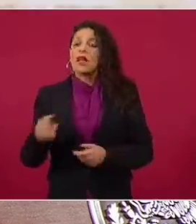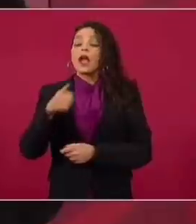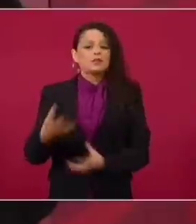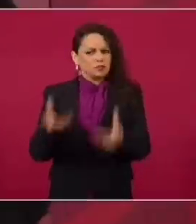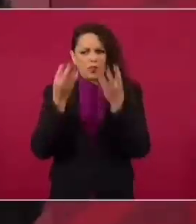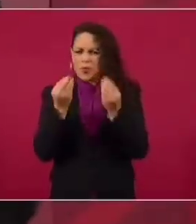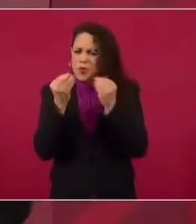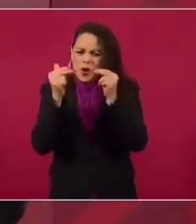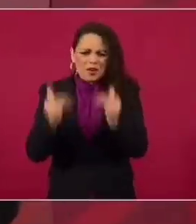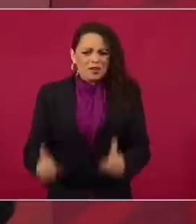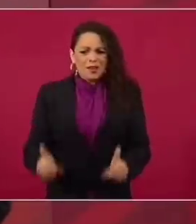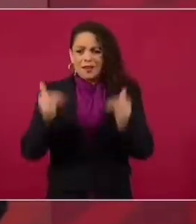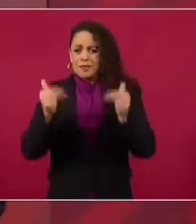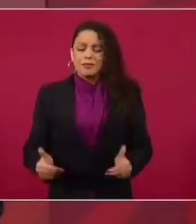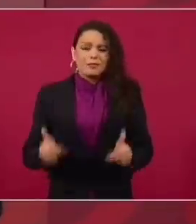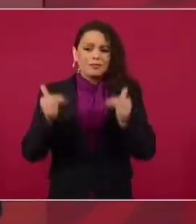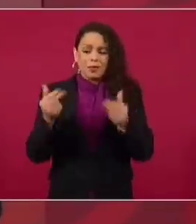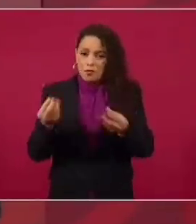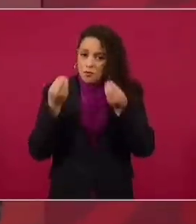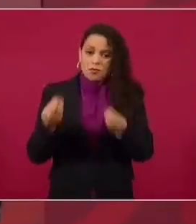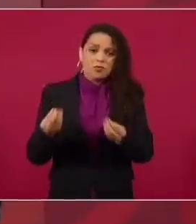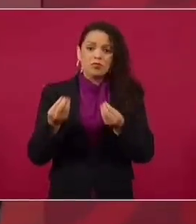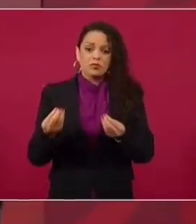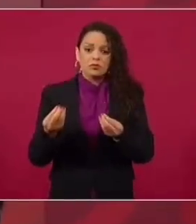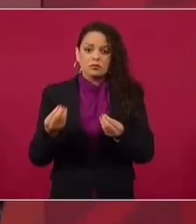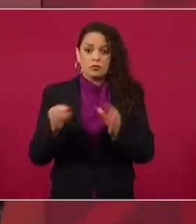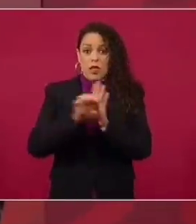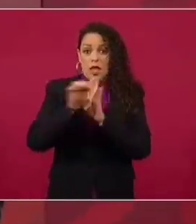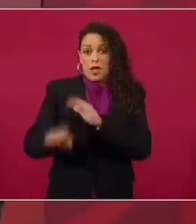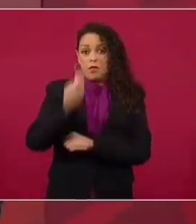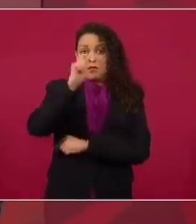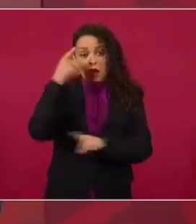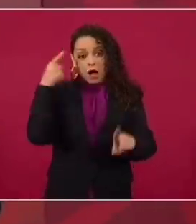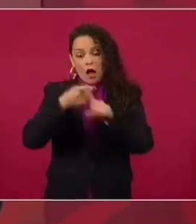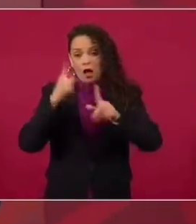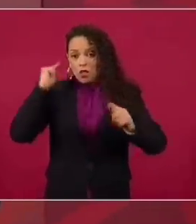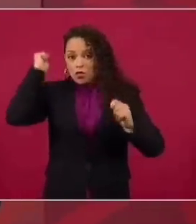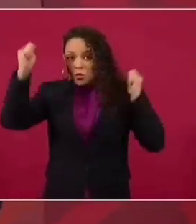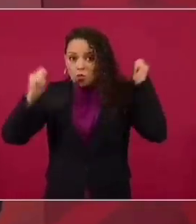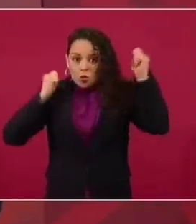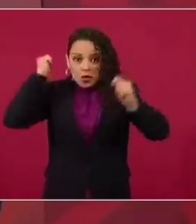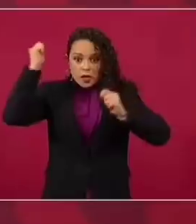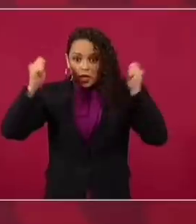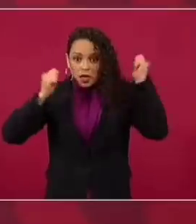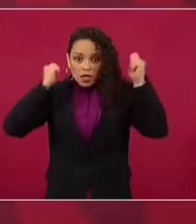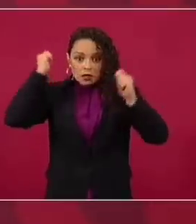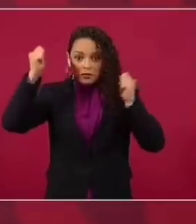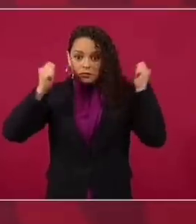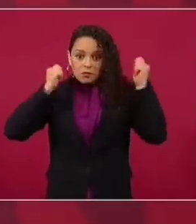muchos negocios. En el caso del turismo, Diana Rivera Maya,